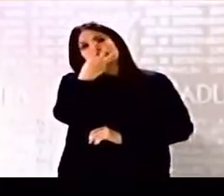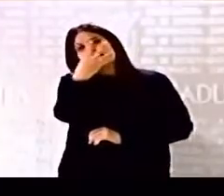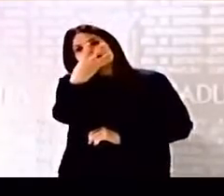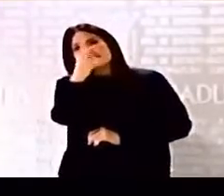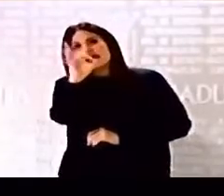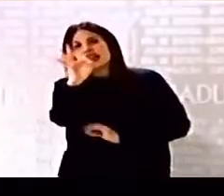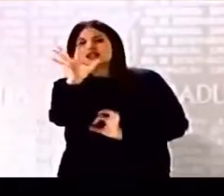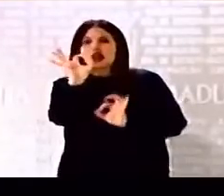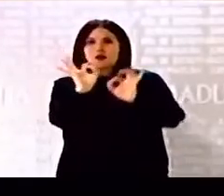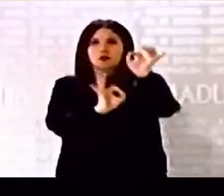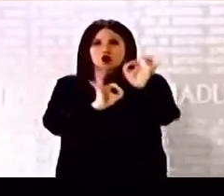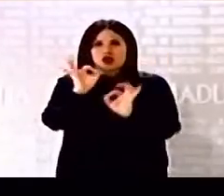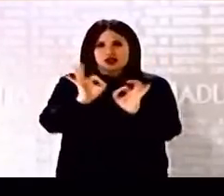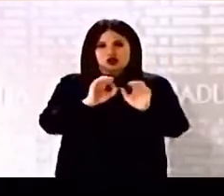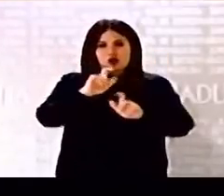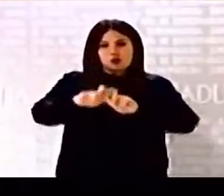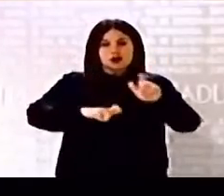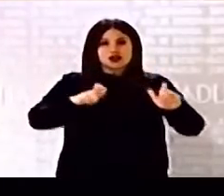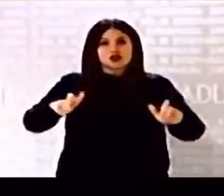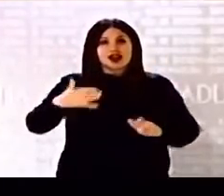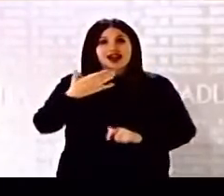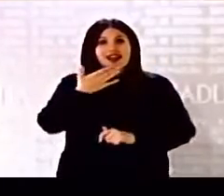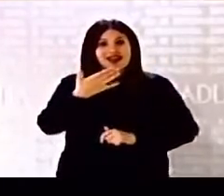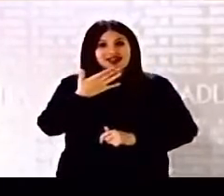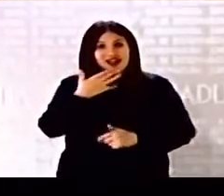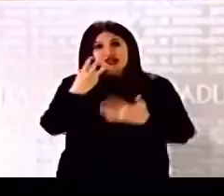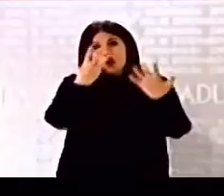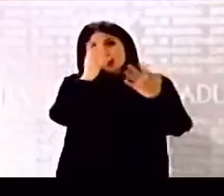la población mayor de 80 años.